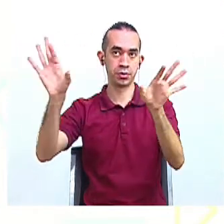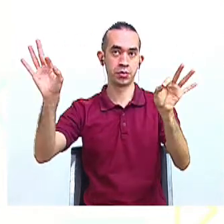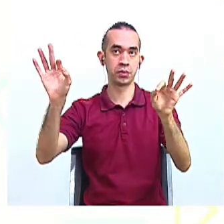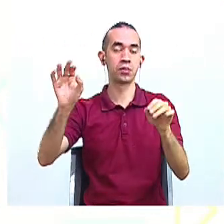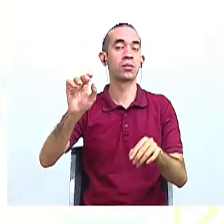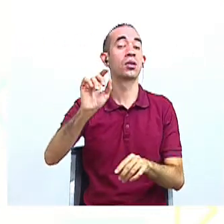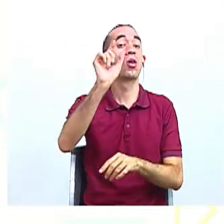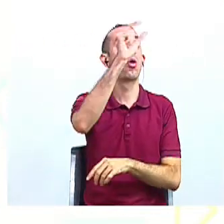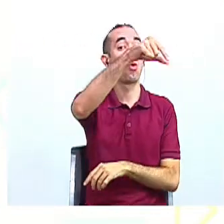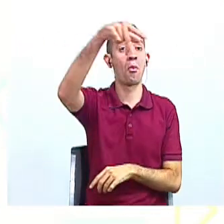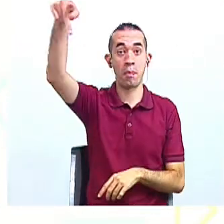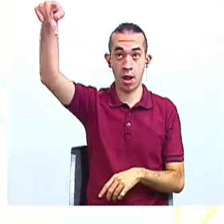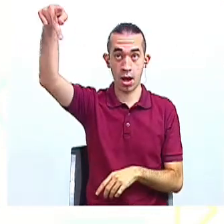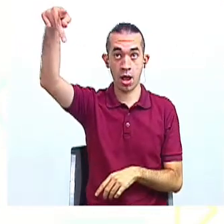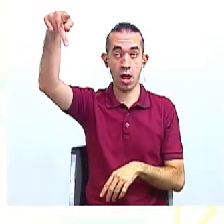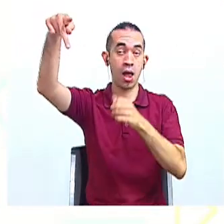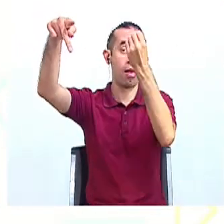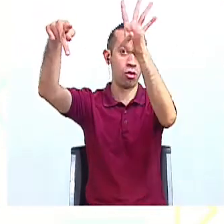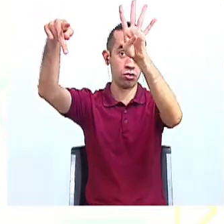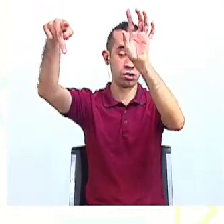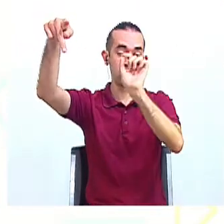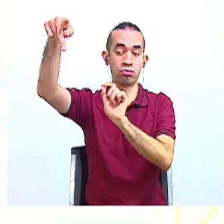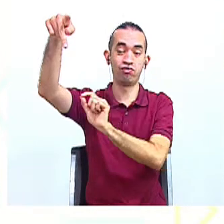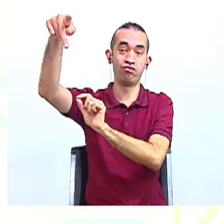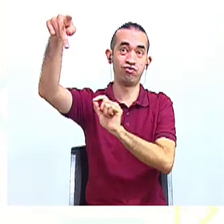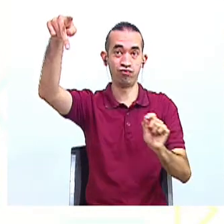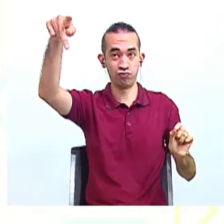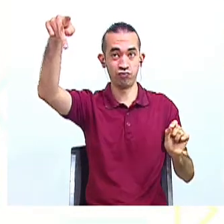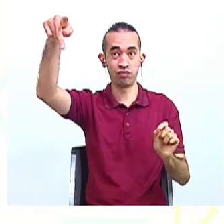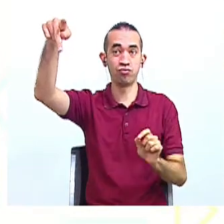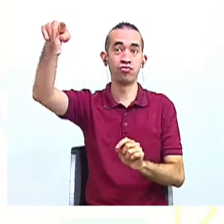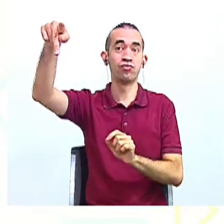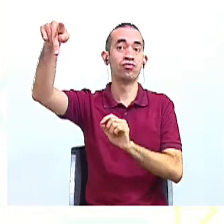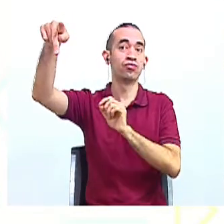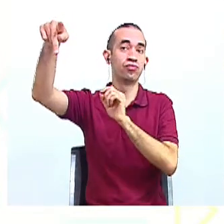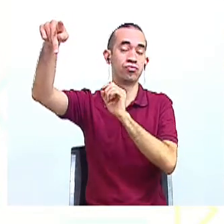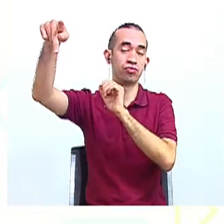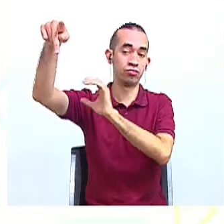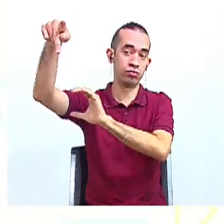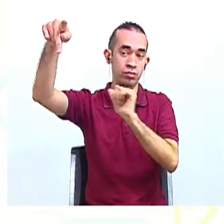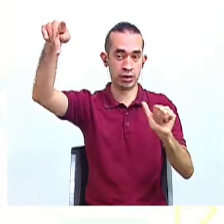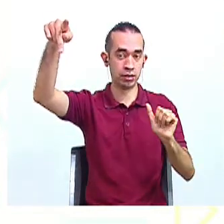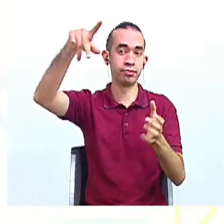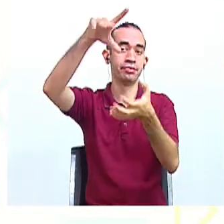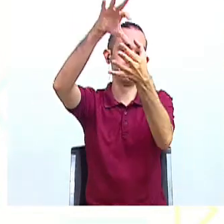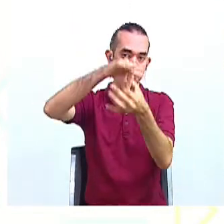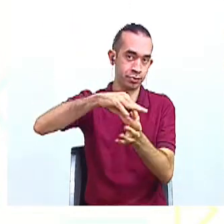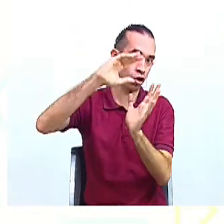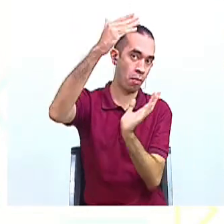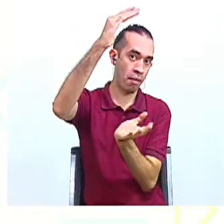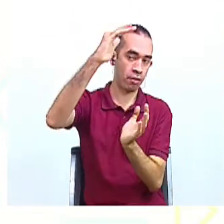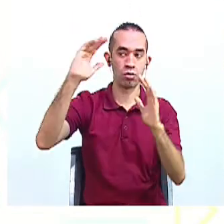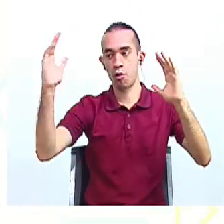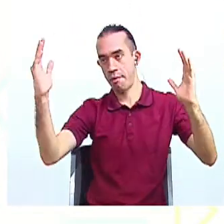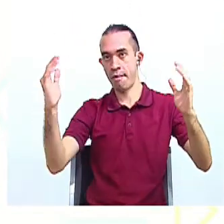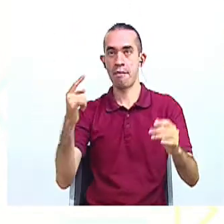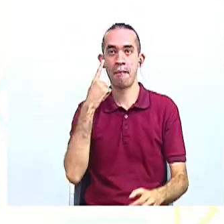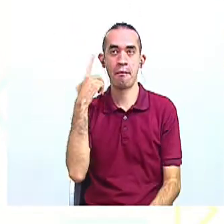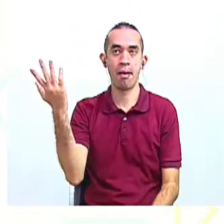QP, que es 14, la vamos a comparar con el segmento CA. Muy bien,